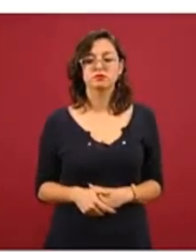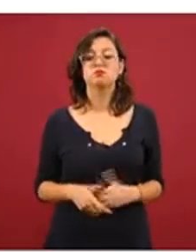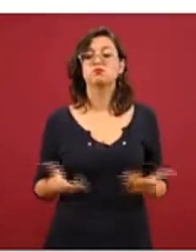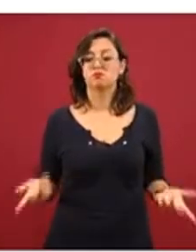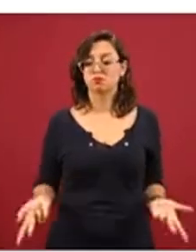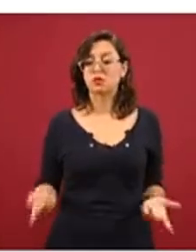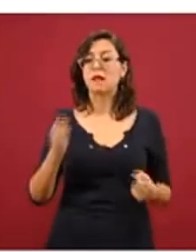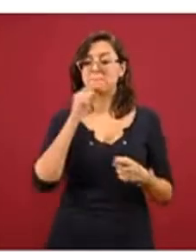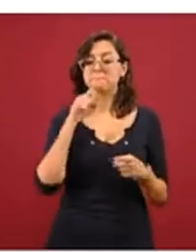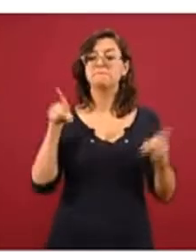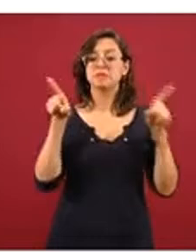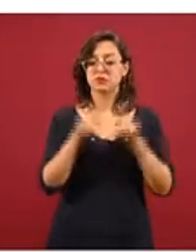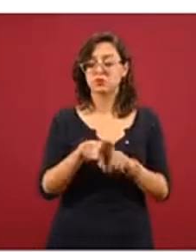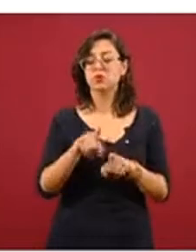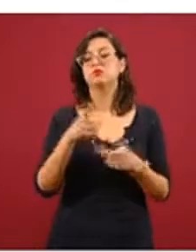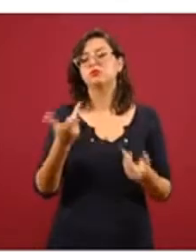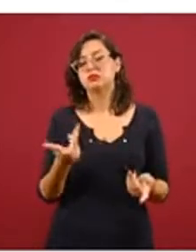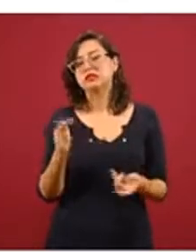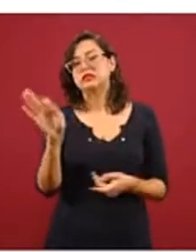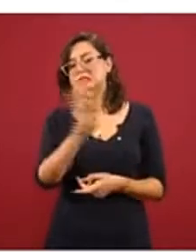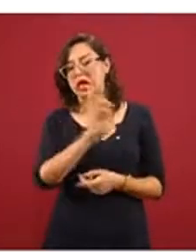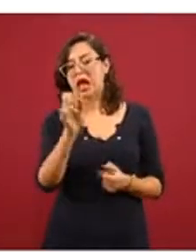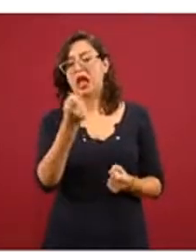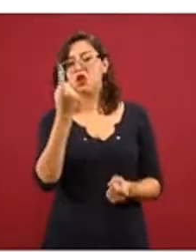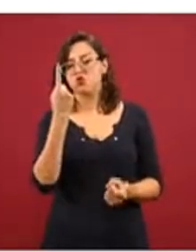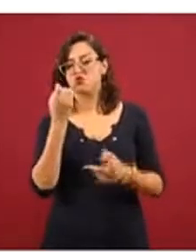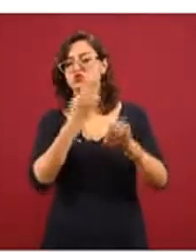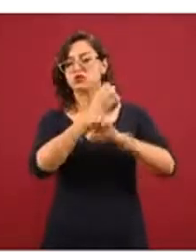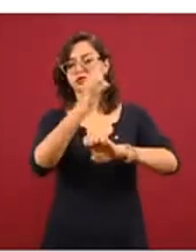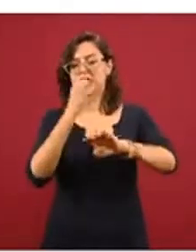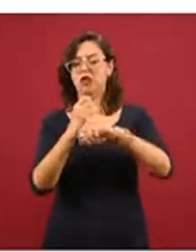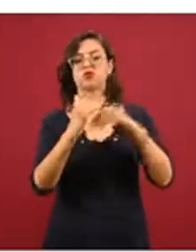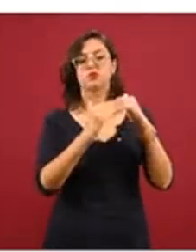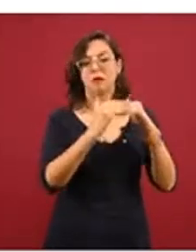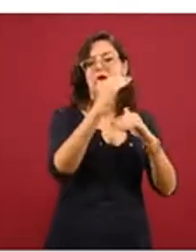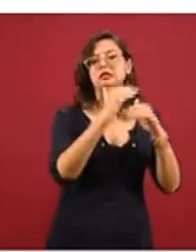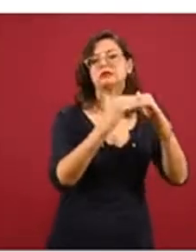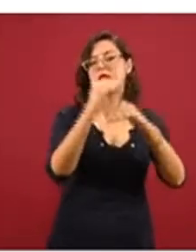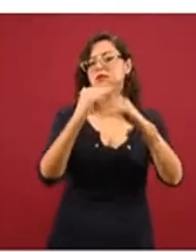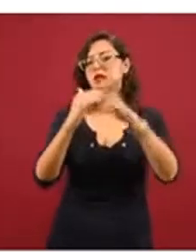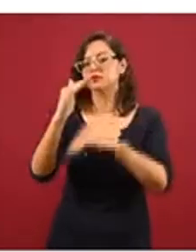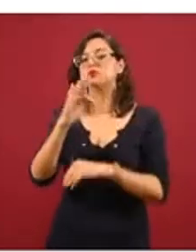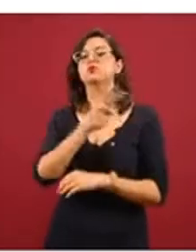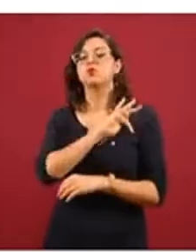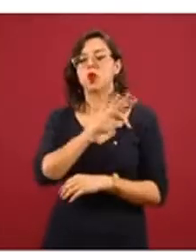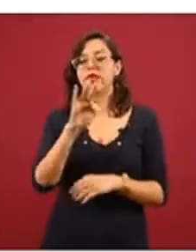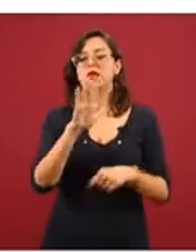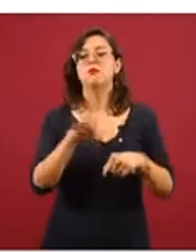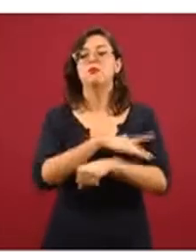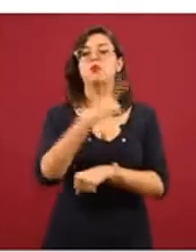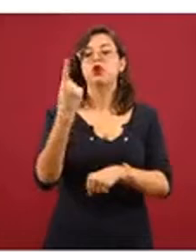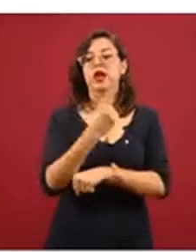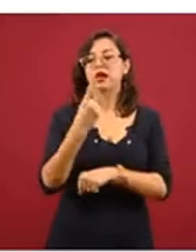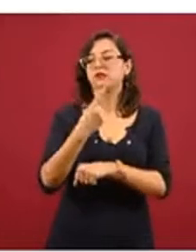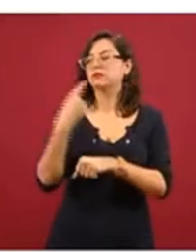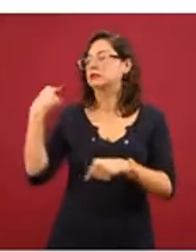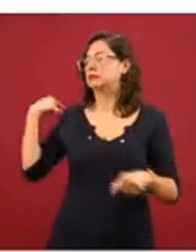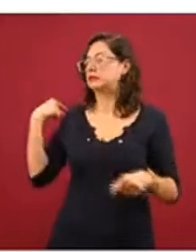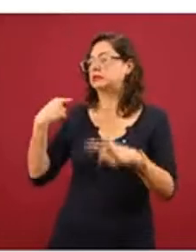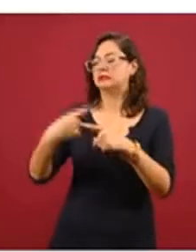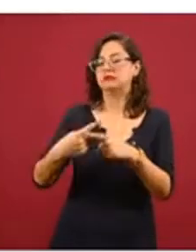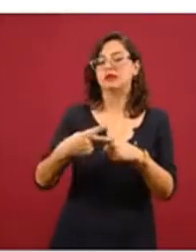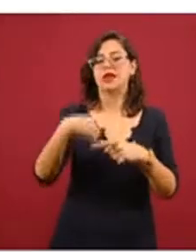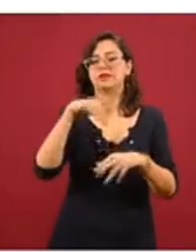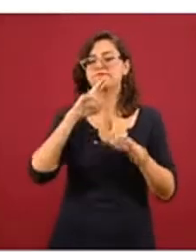la expectativa de dónde podemos tener todavía un incremento siempre en los siguientes días, porque tenemos estas barras